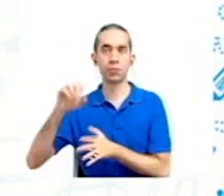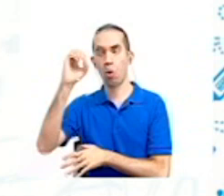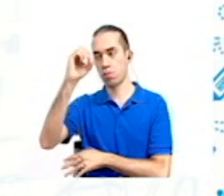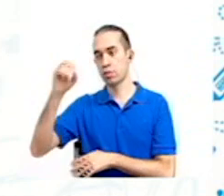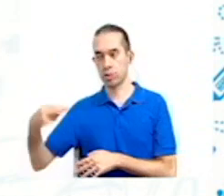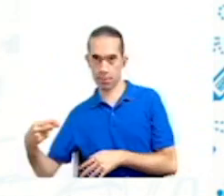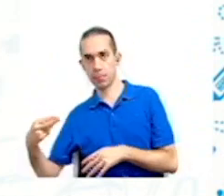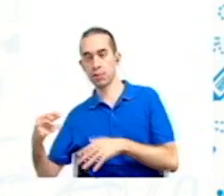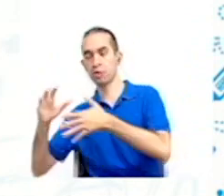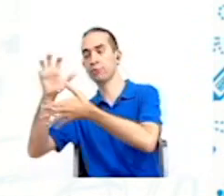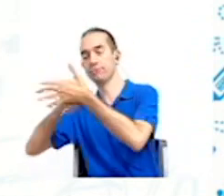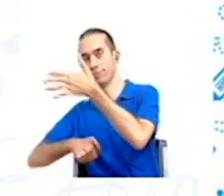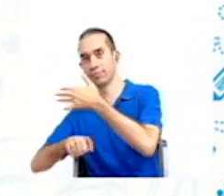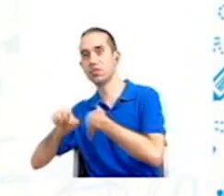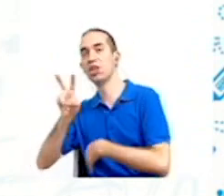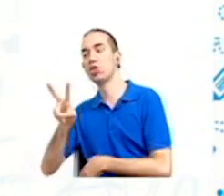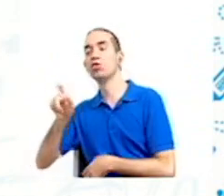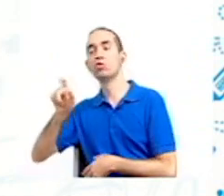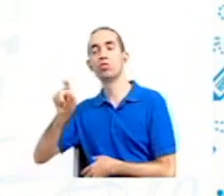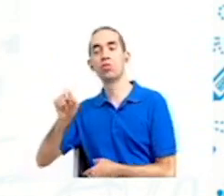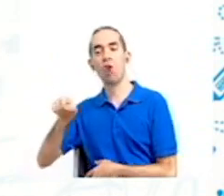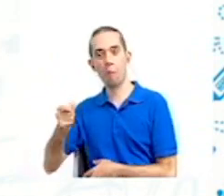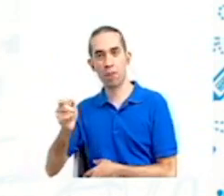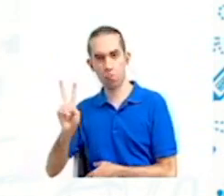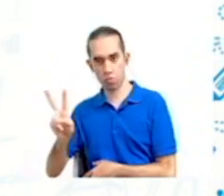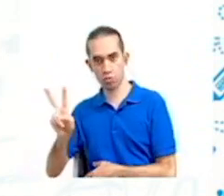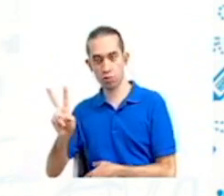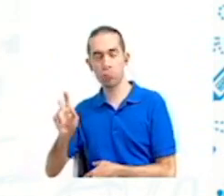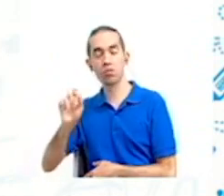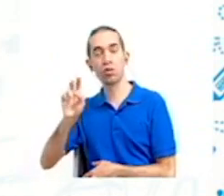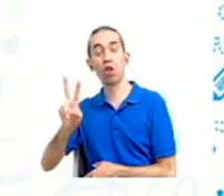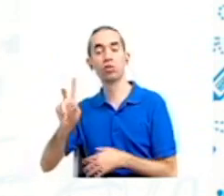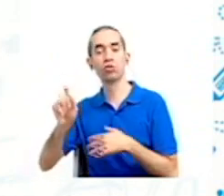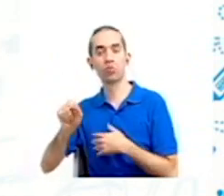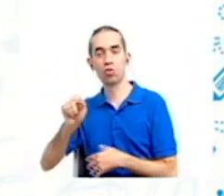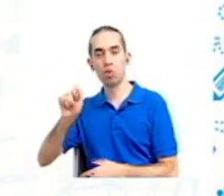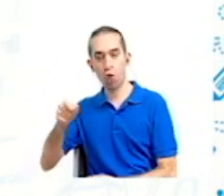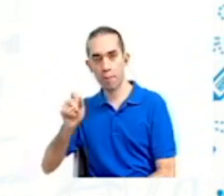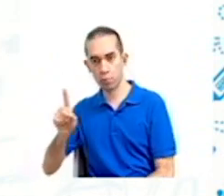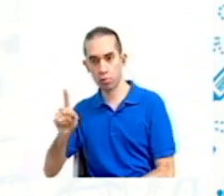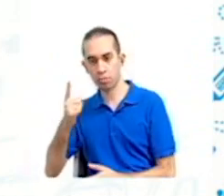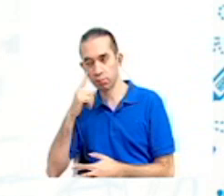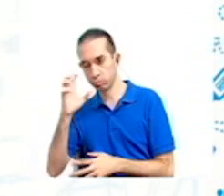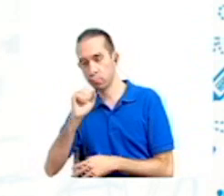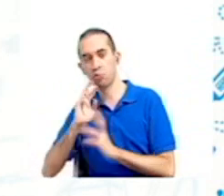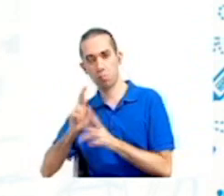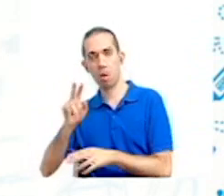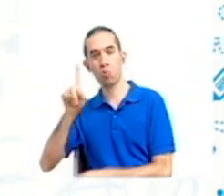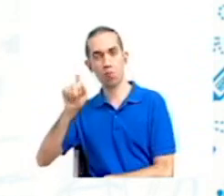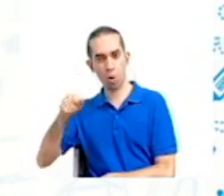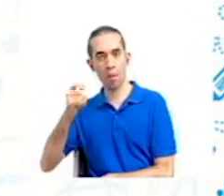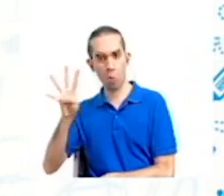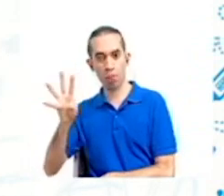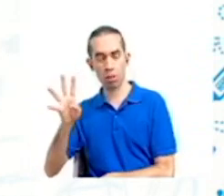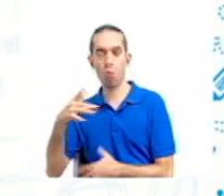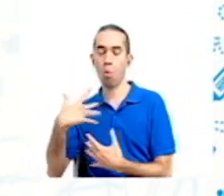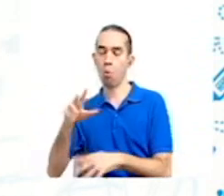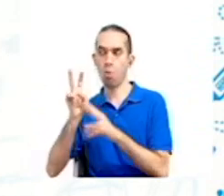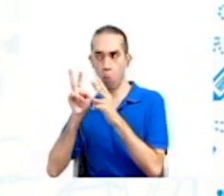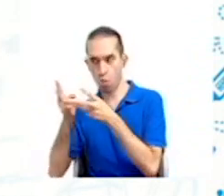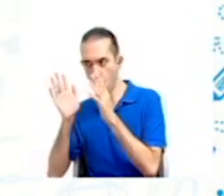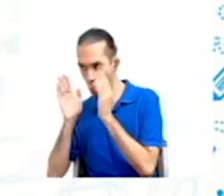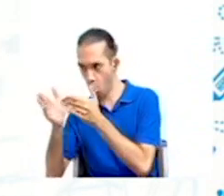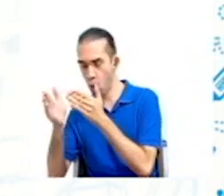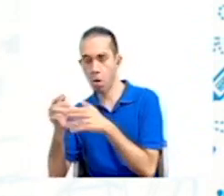hidrógeno, su diferencia es de 2,1. Ese valor 1,4 es el que me interesa. Si la diferencia de